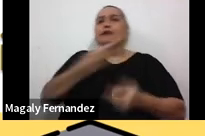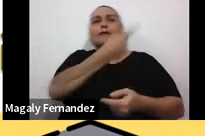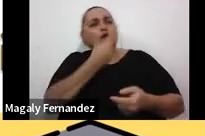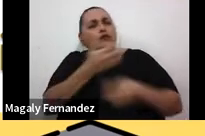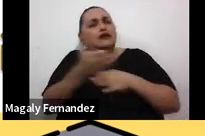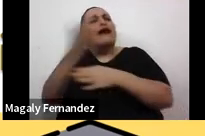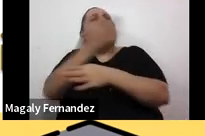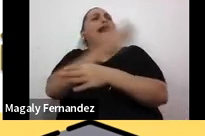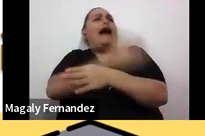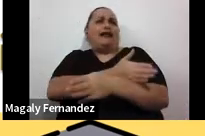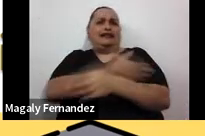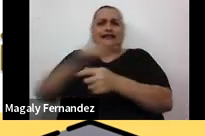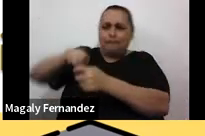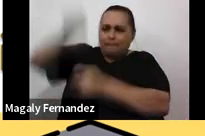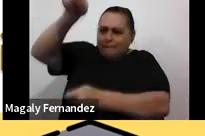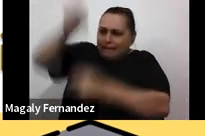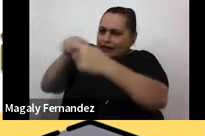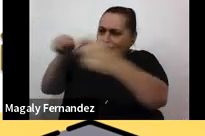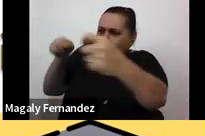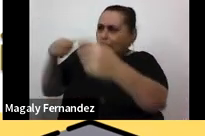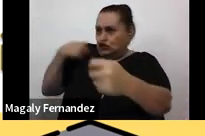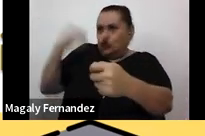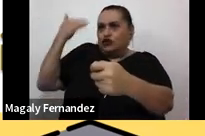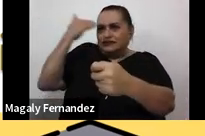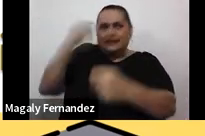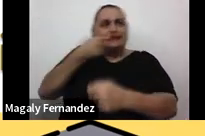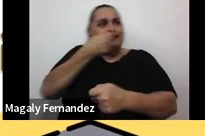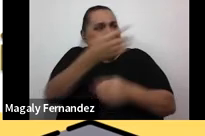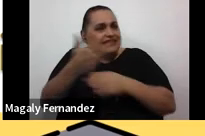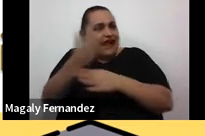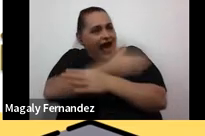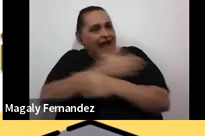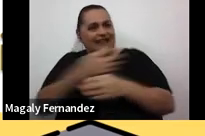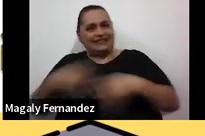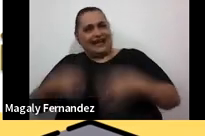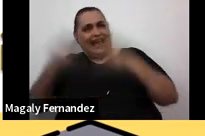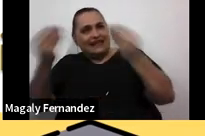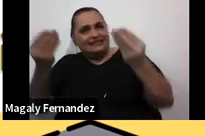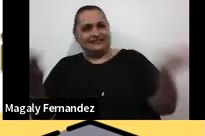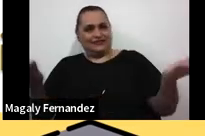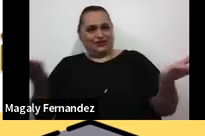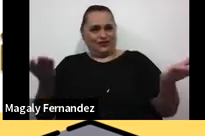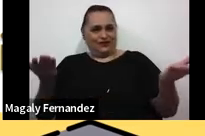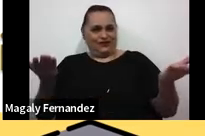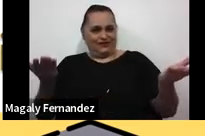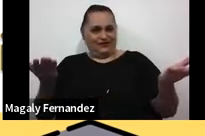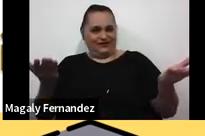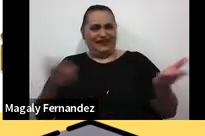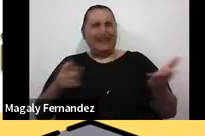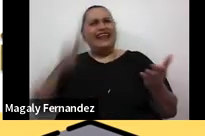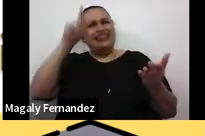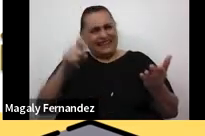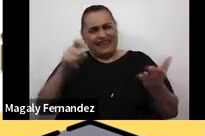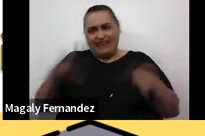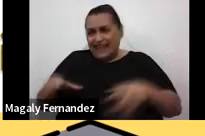preguntado Que de cuánto había que hacer la rampa verdad Para que no gastaran todo este montón de cemento y varilla porque tiene que ser una inversión